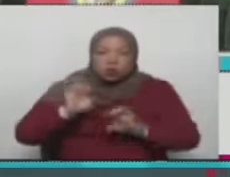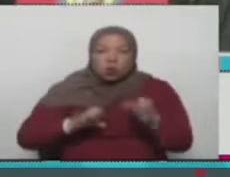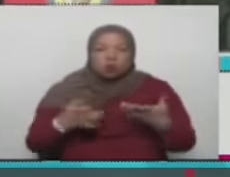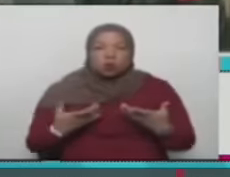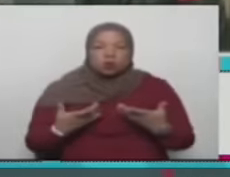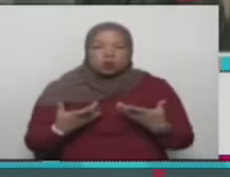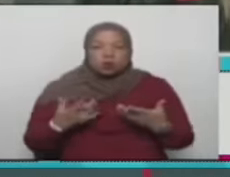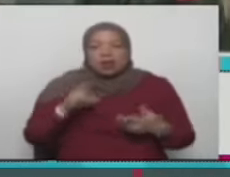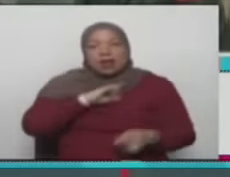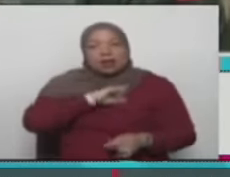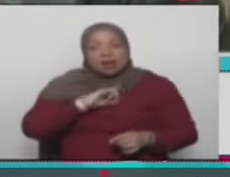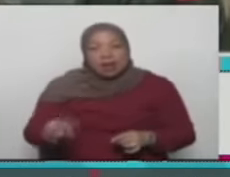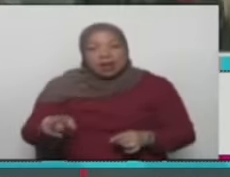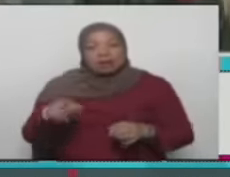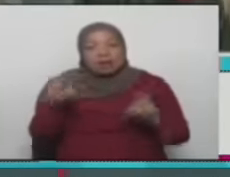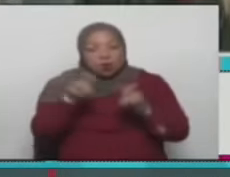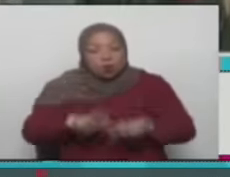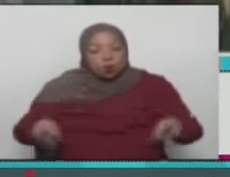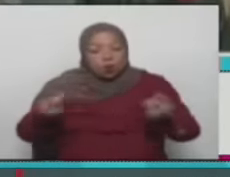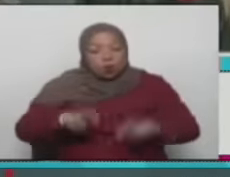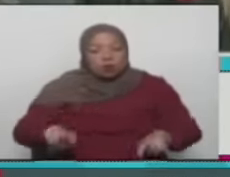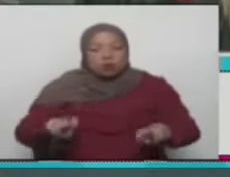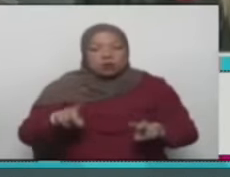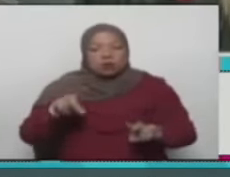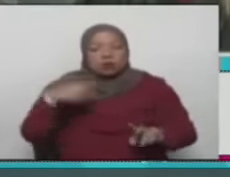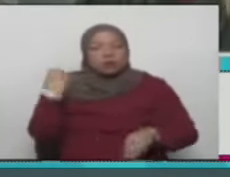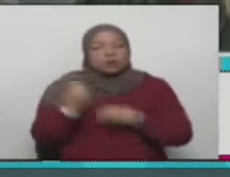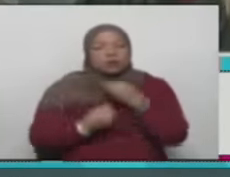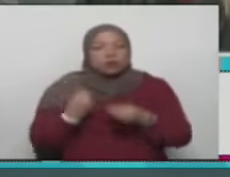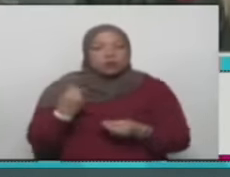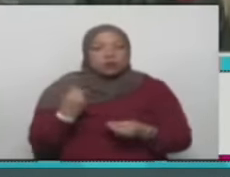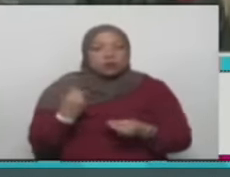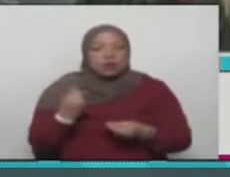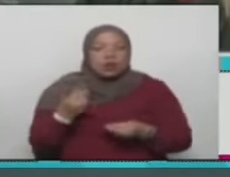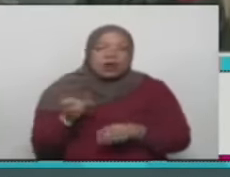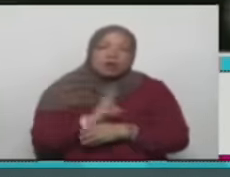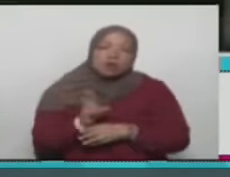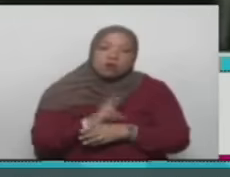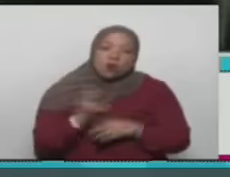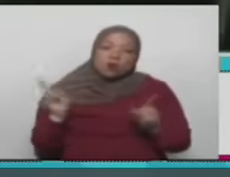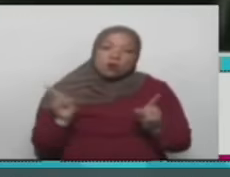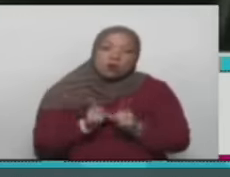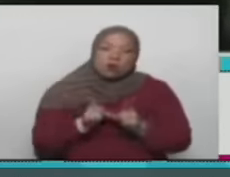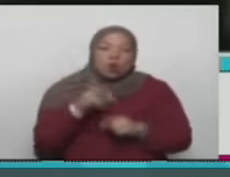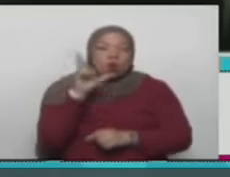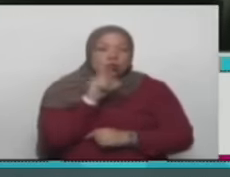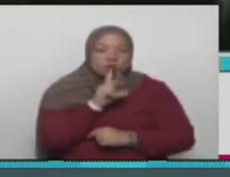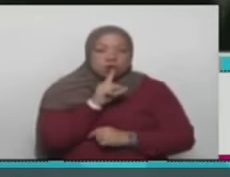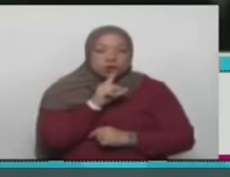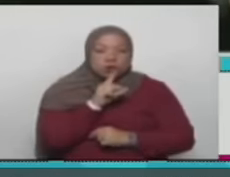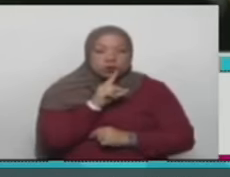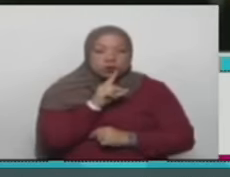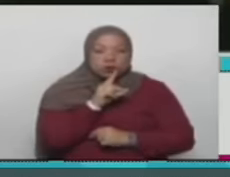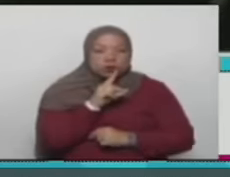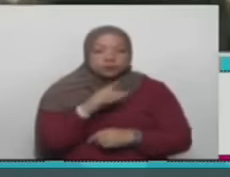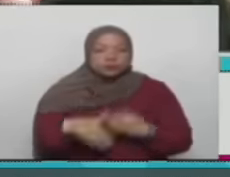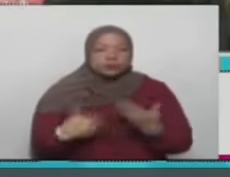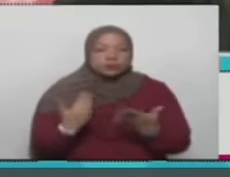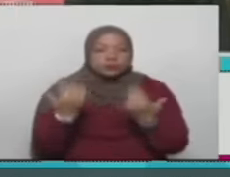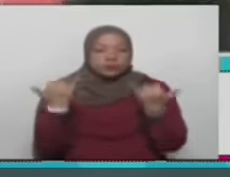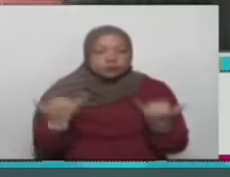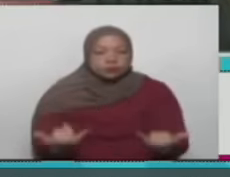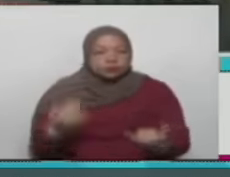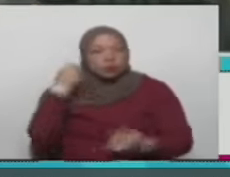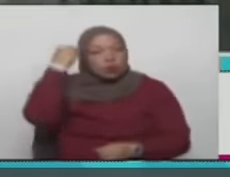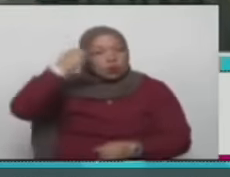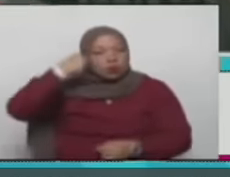Ellos deben investigar hasta donde consideren conveniente. Lo segundo es que pueden